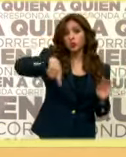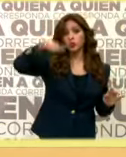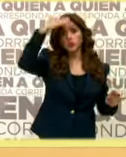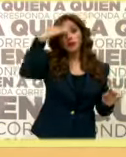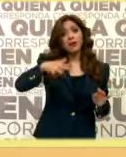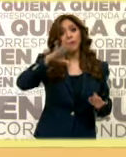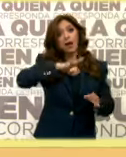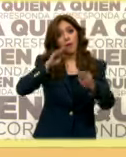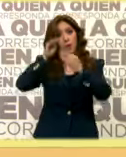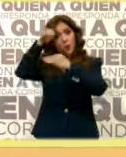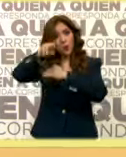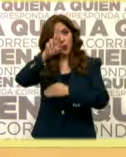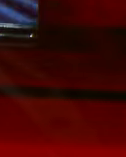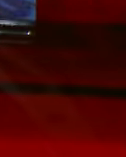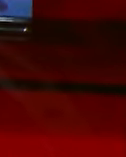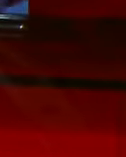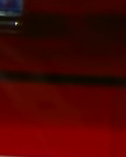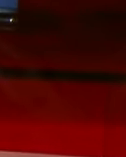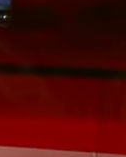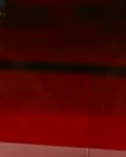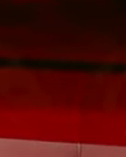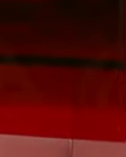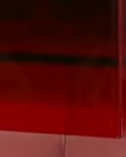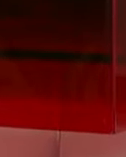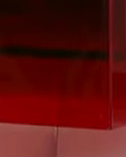el buzón el de UPS buzón para los Reyes Magos.